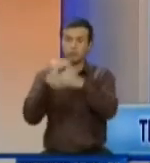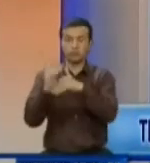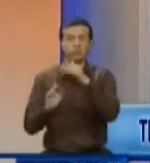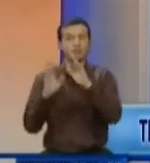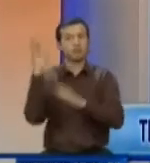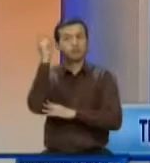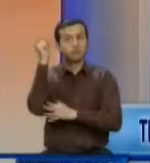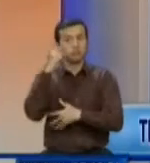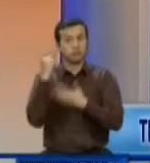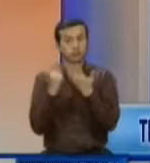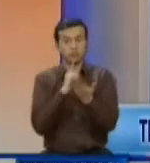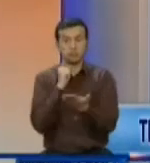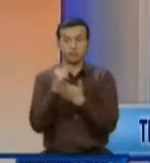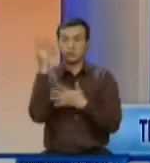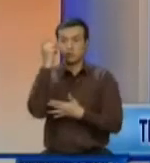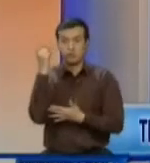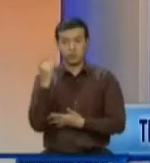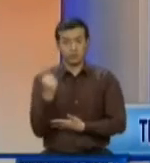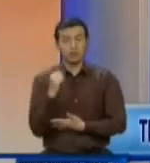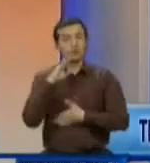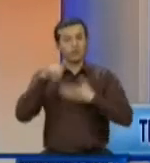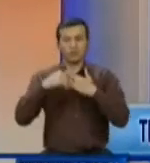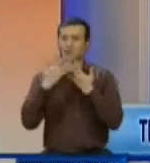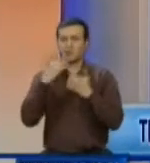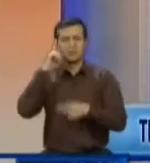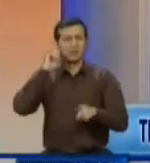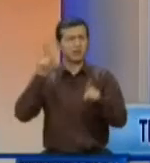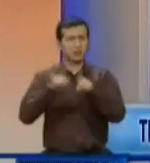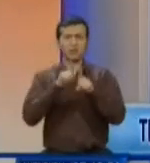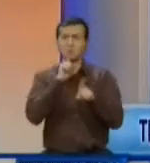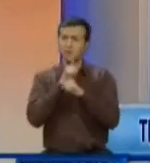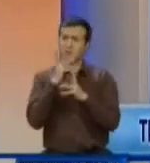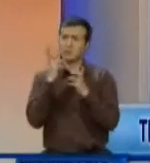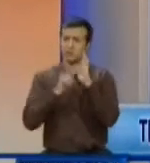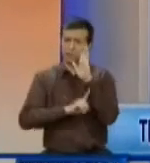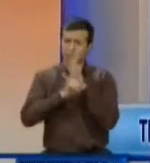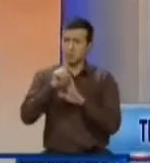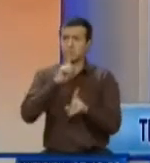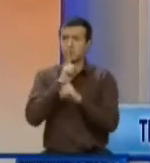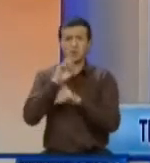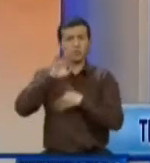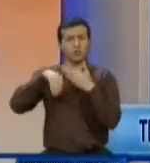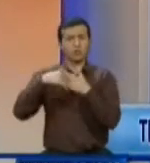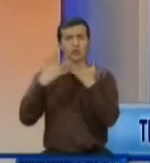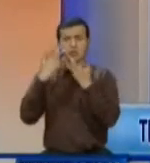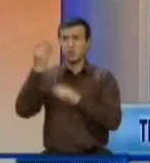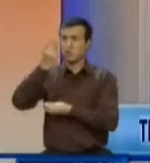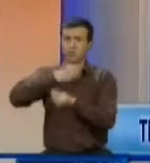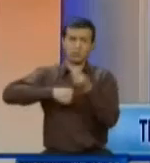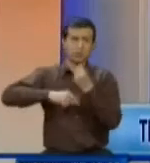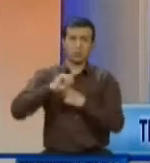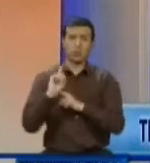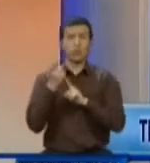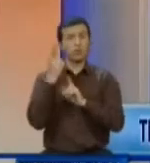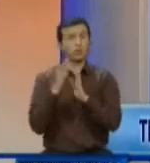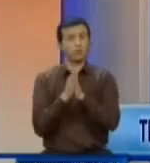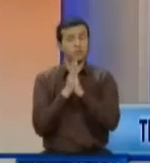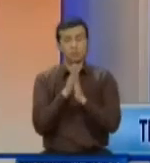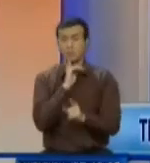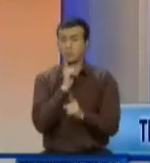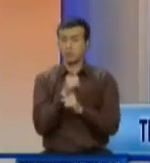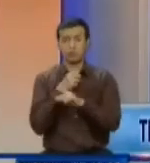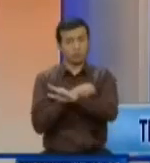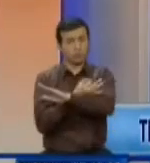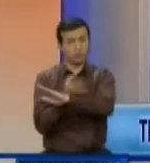no es algo que digamos todos queremos lo mismo todos queremos que haya desarrollo todos queremos que haya inversión nosotros lo único que hacemos es dar